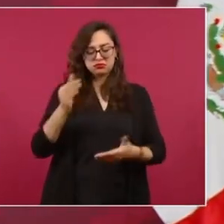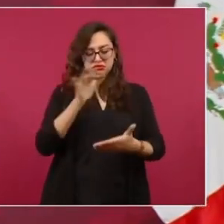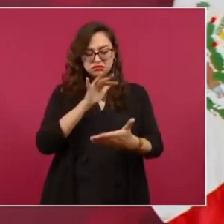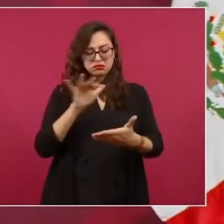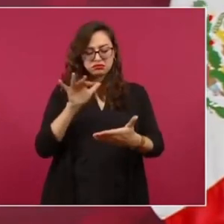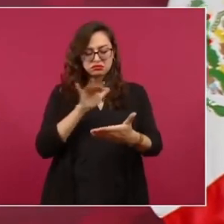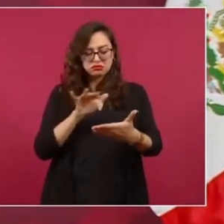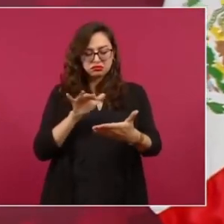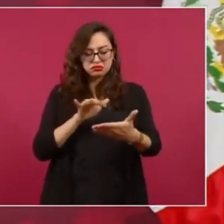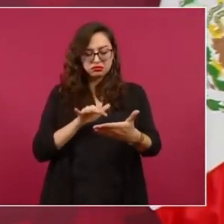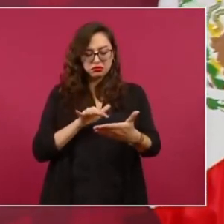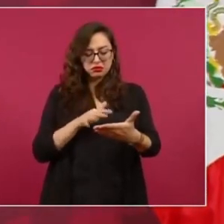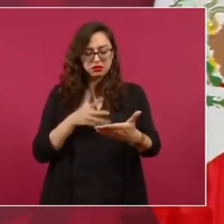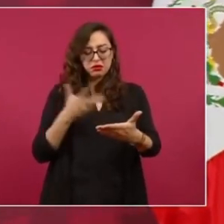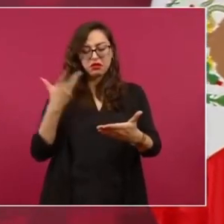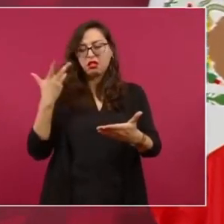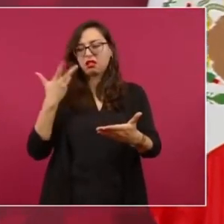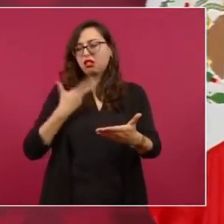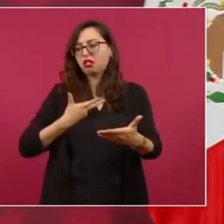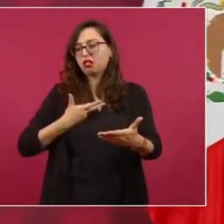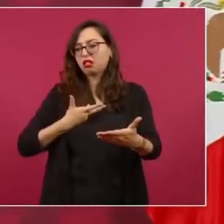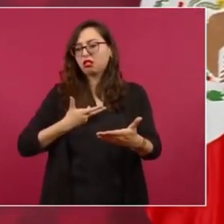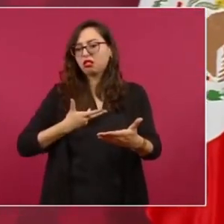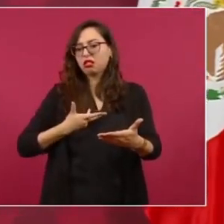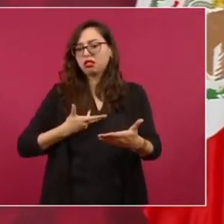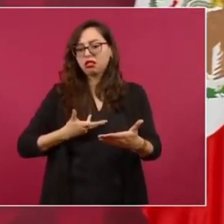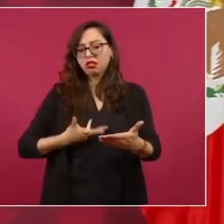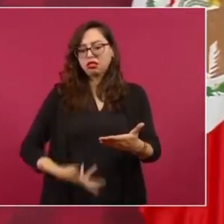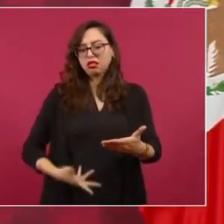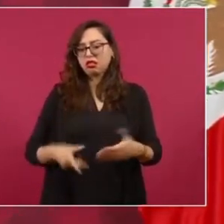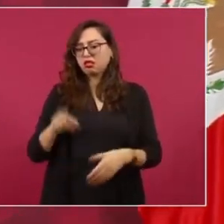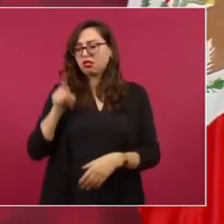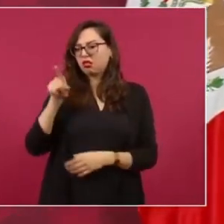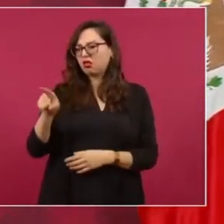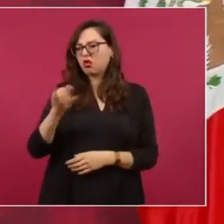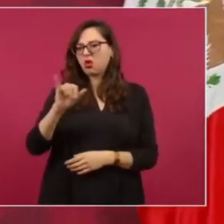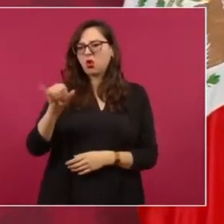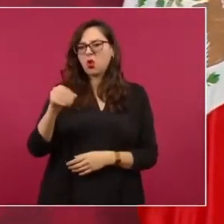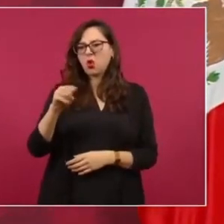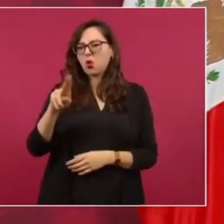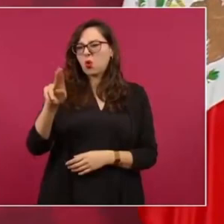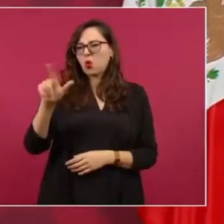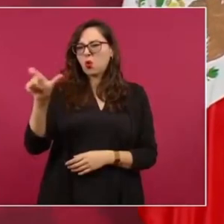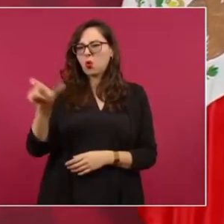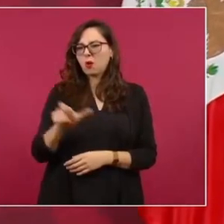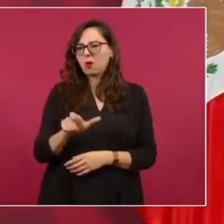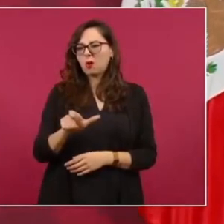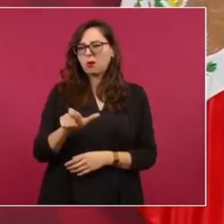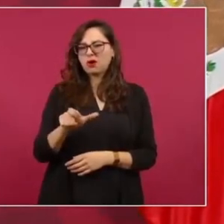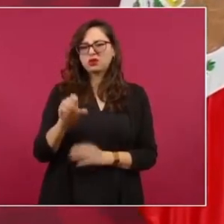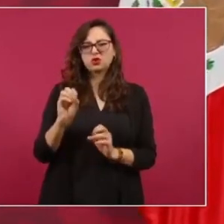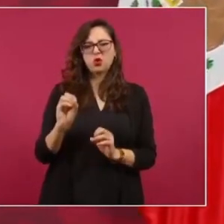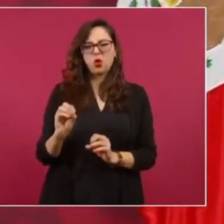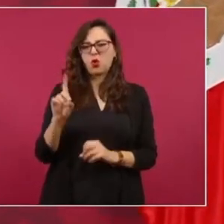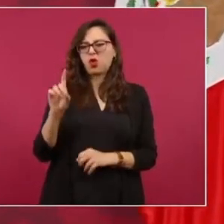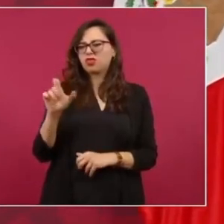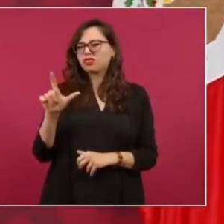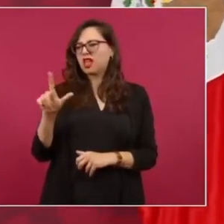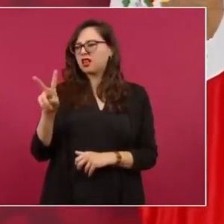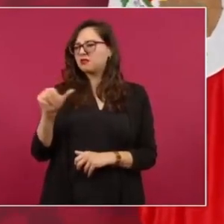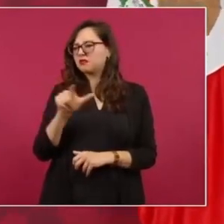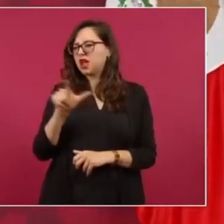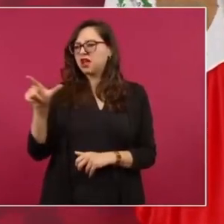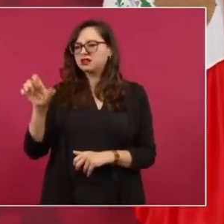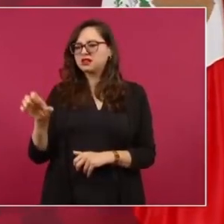creo que a Jumex o a Jugos del Valle, uno de esos, del IVA,